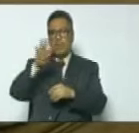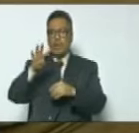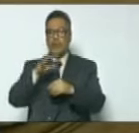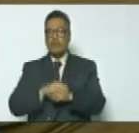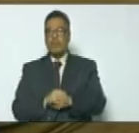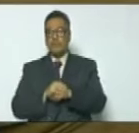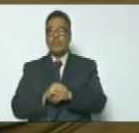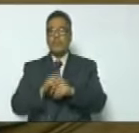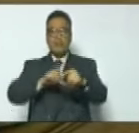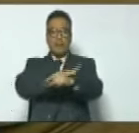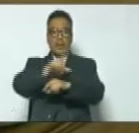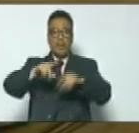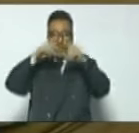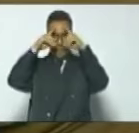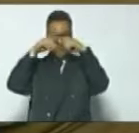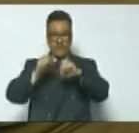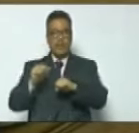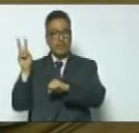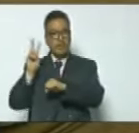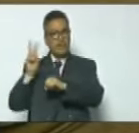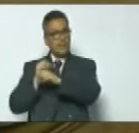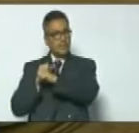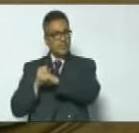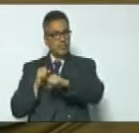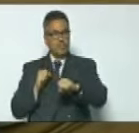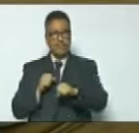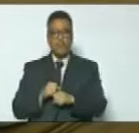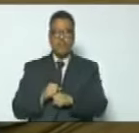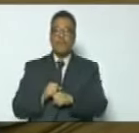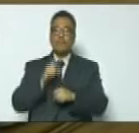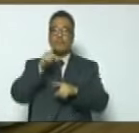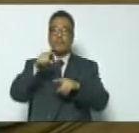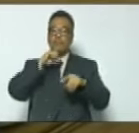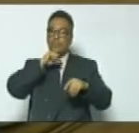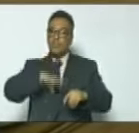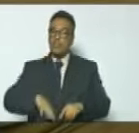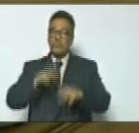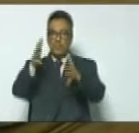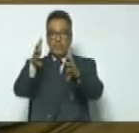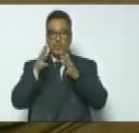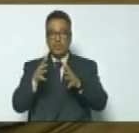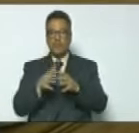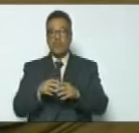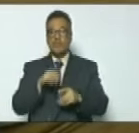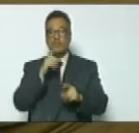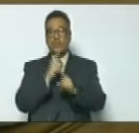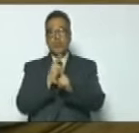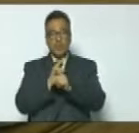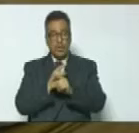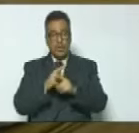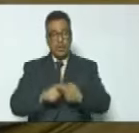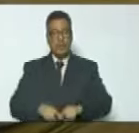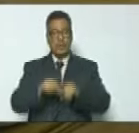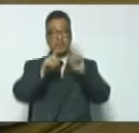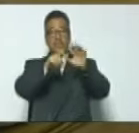2023-2024 en la Liga Venezolana de Béisbol Profesional y su histórico triunfo en la edición número